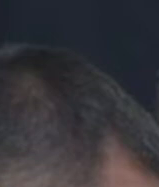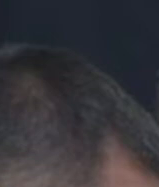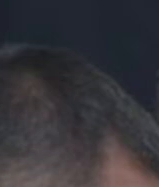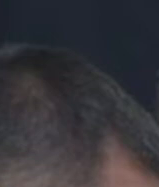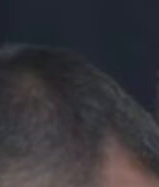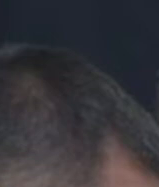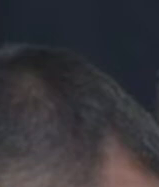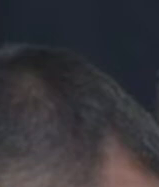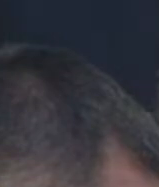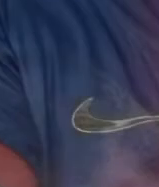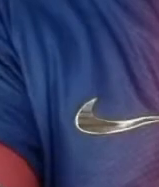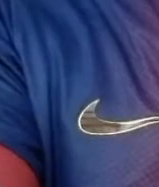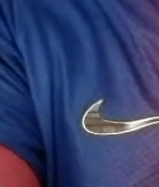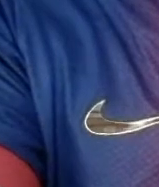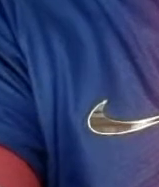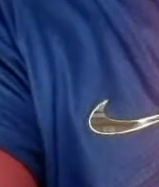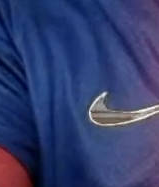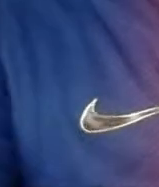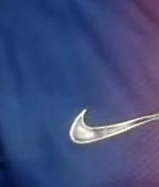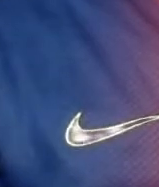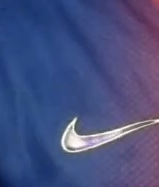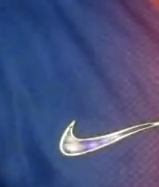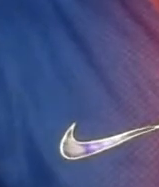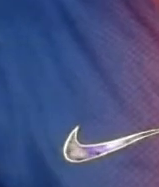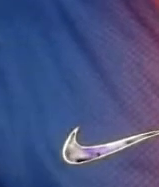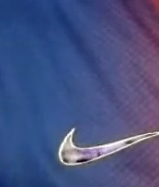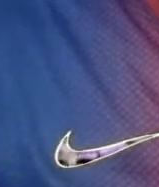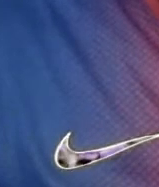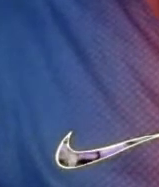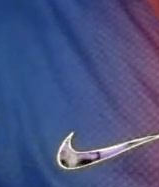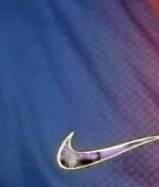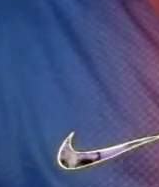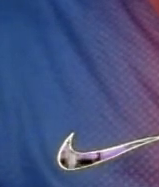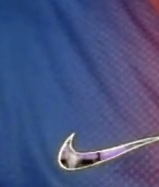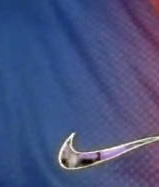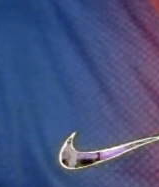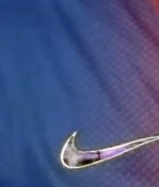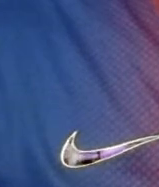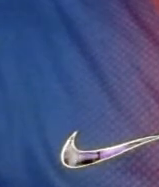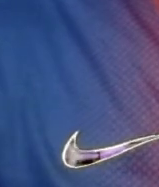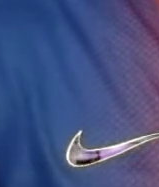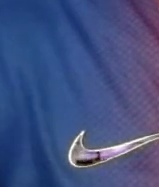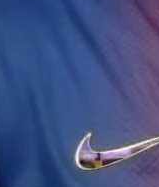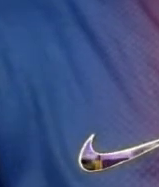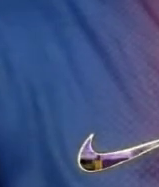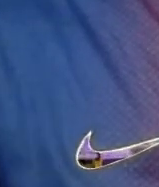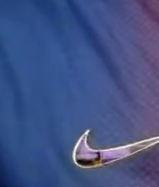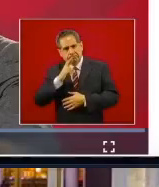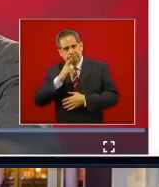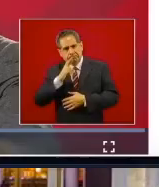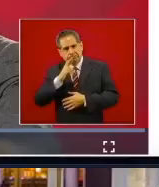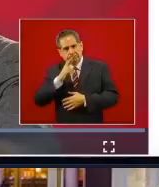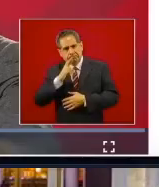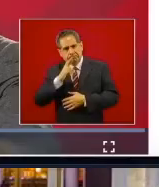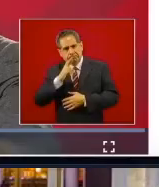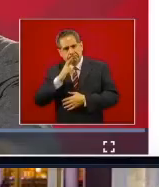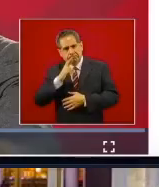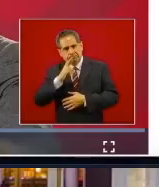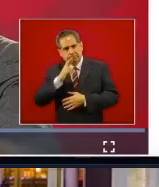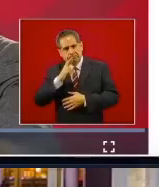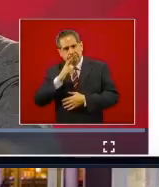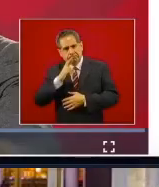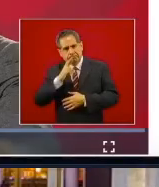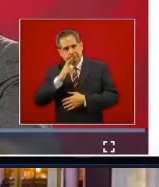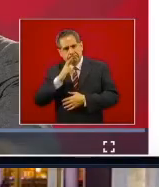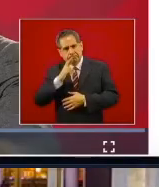solicitud hasta el momento pero resulta muy interesante todo lo que se ha estado ventilando en las últimas horas y en la conferencia de prensa